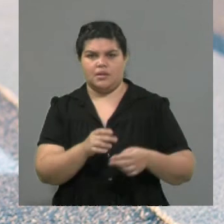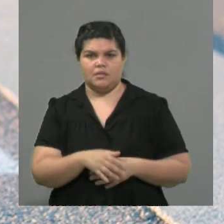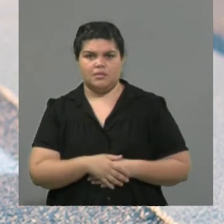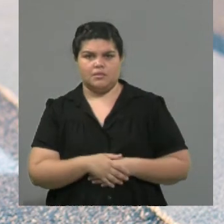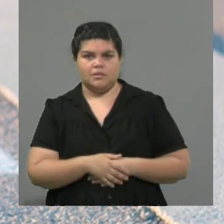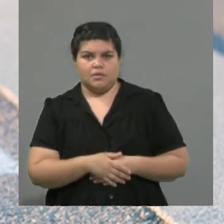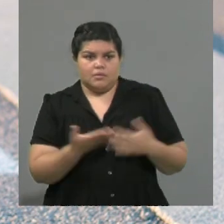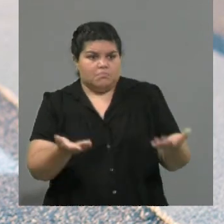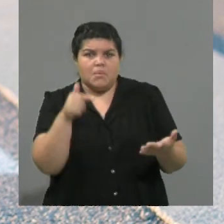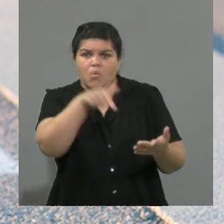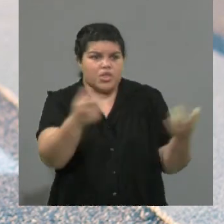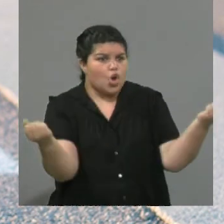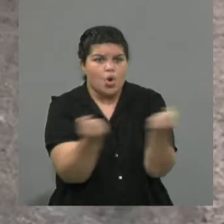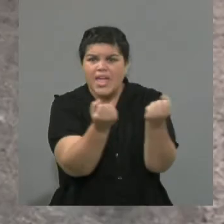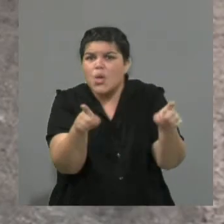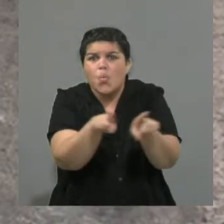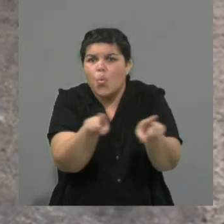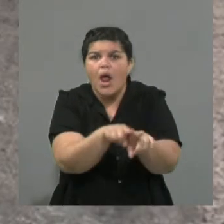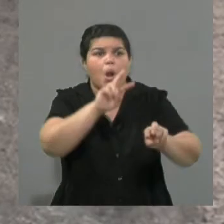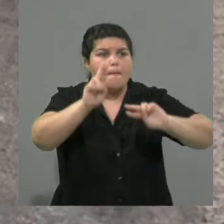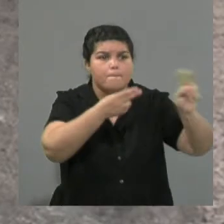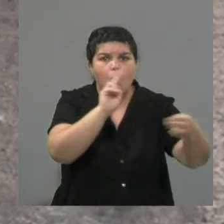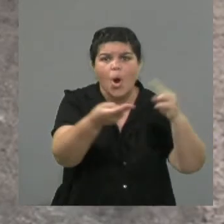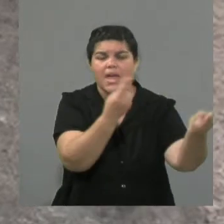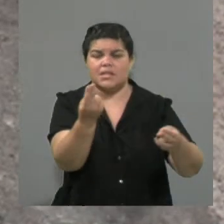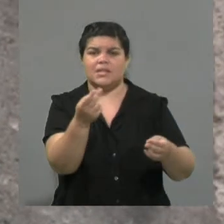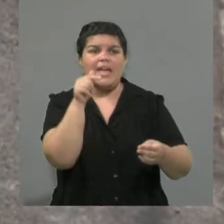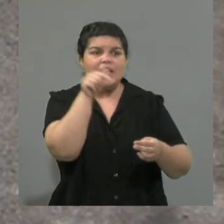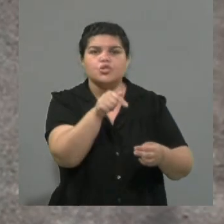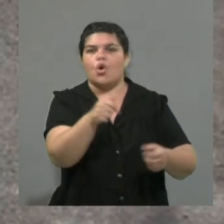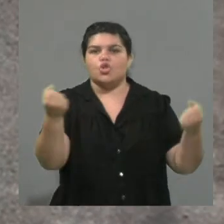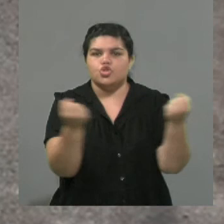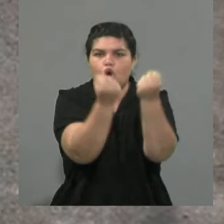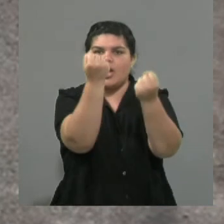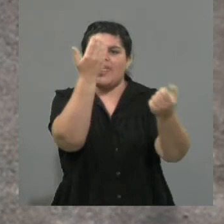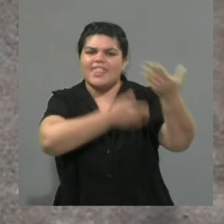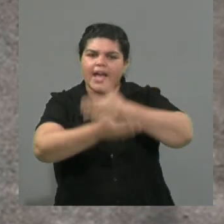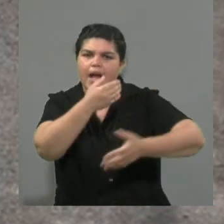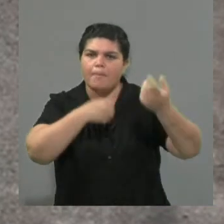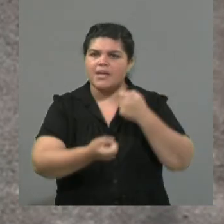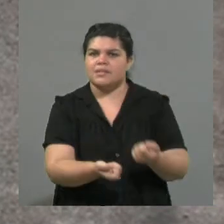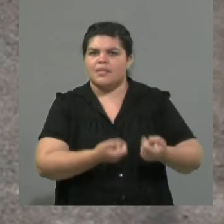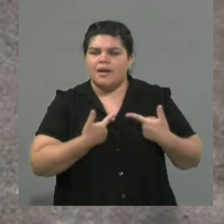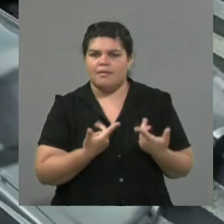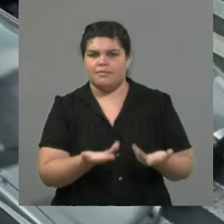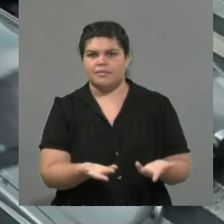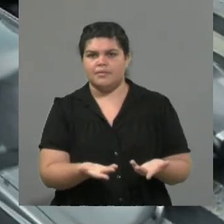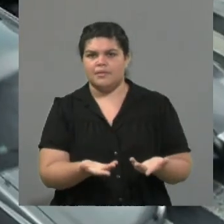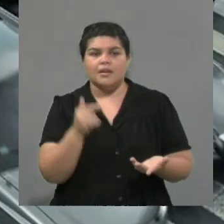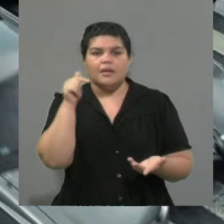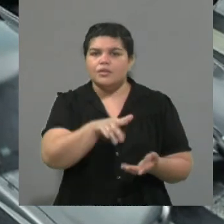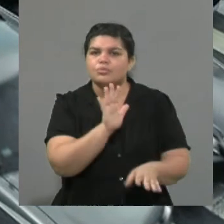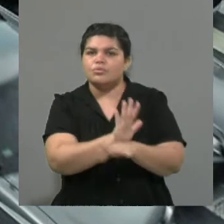Entonces, esto lo que está faltando es una conciencia y una visión